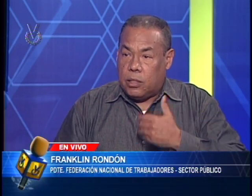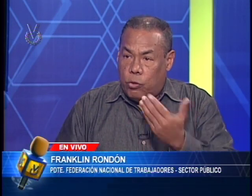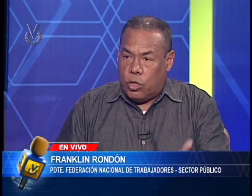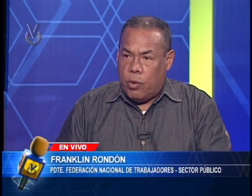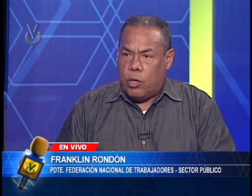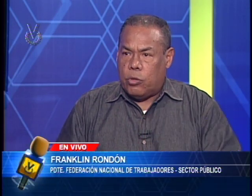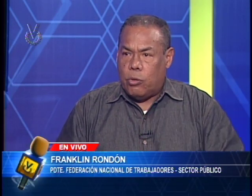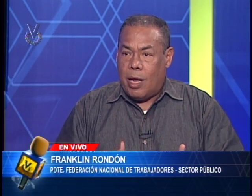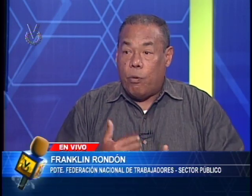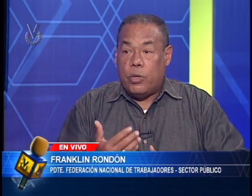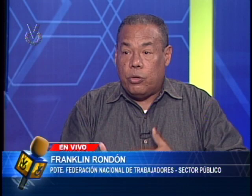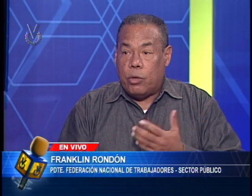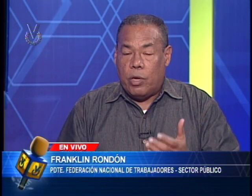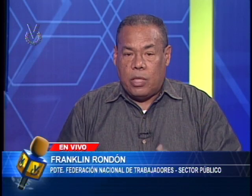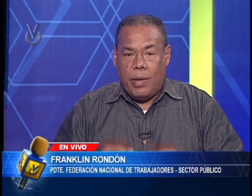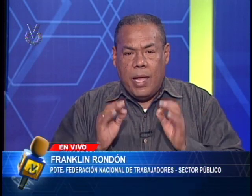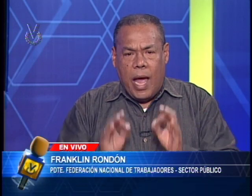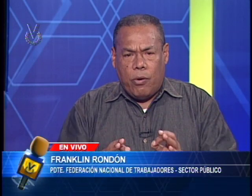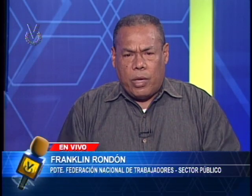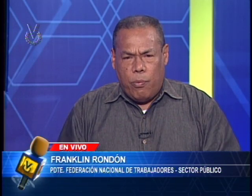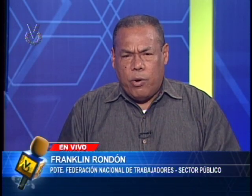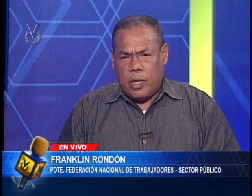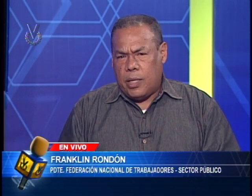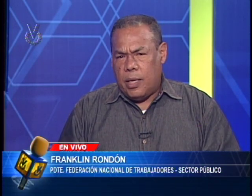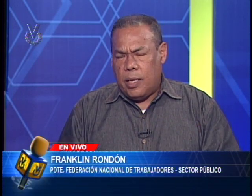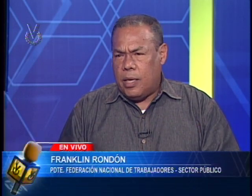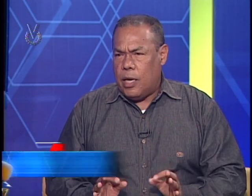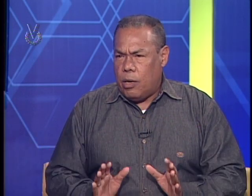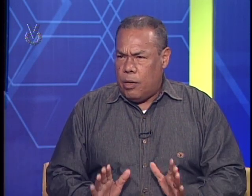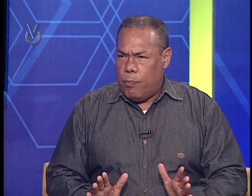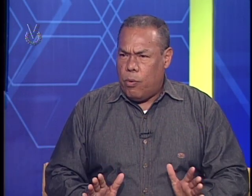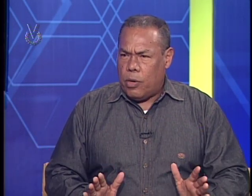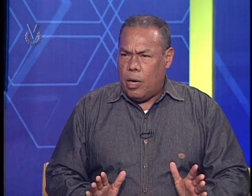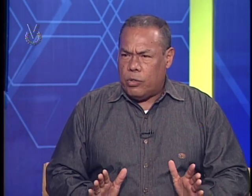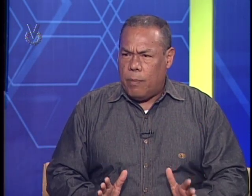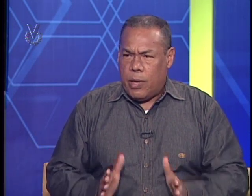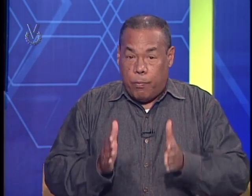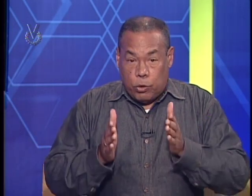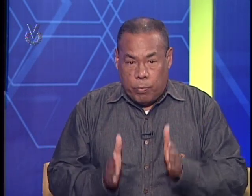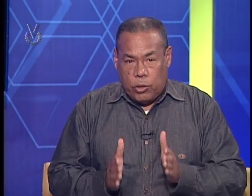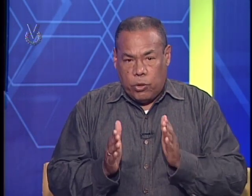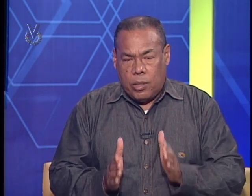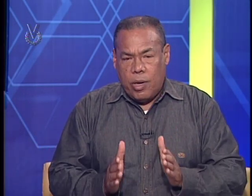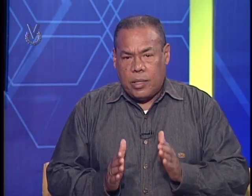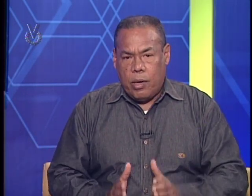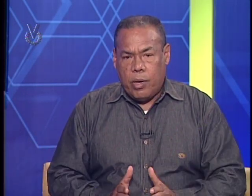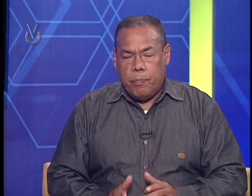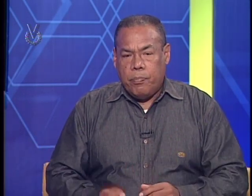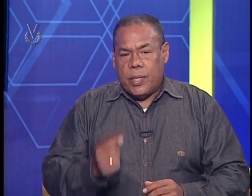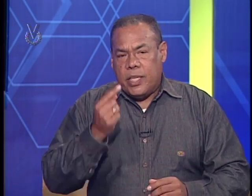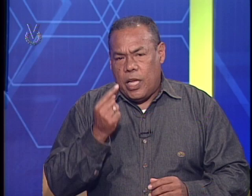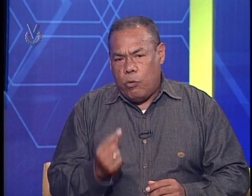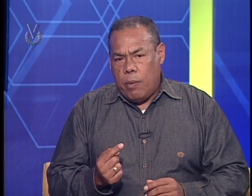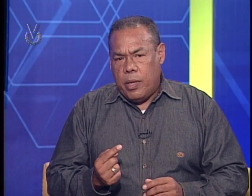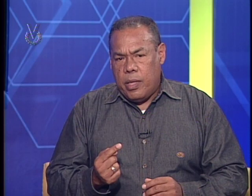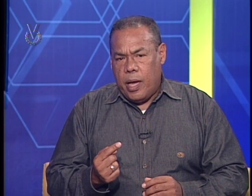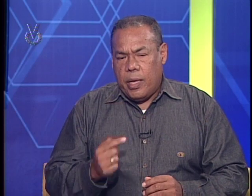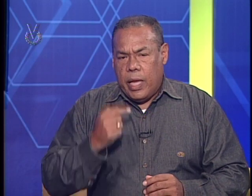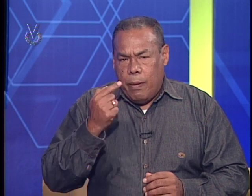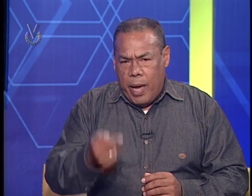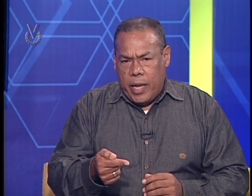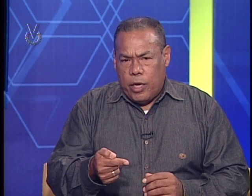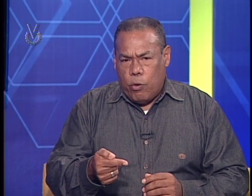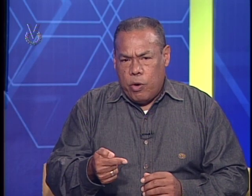permanente, se continúa discutiendo las convenciones colectivas. Algo que es bueno que el pueblo que lo sepa, y por supuesto los trabajadores y las trabajadoras, que si alguna